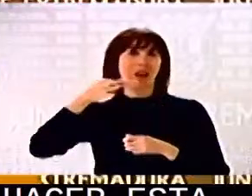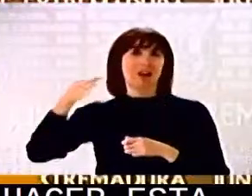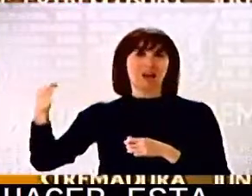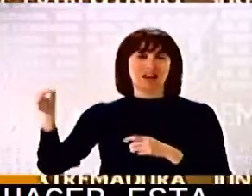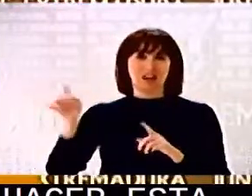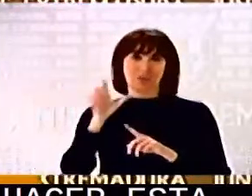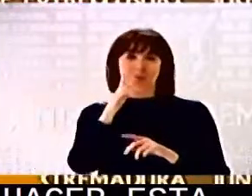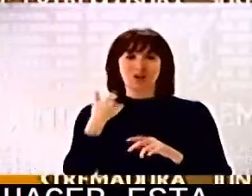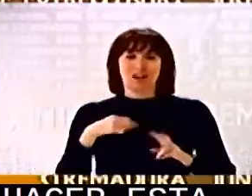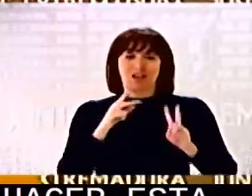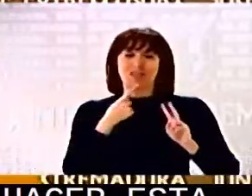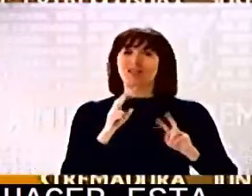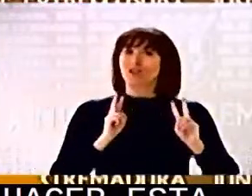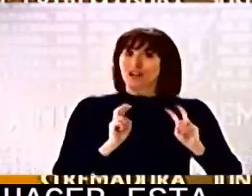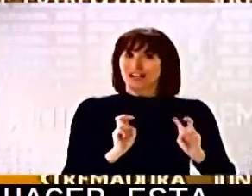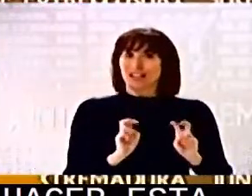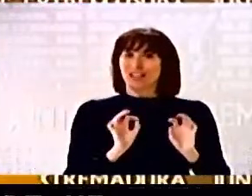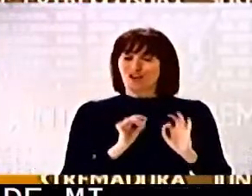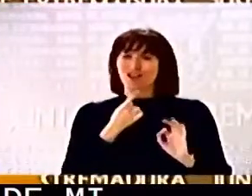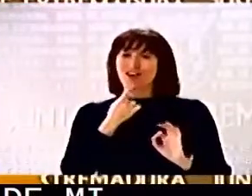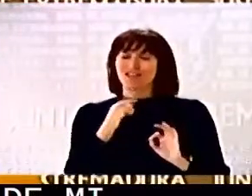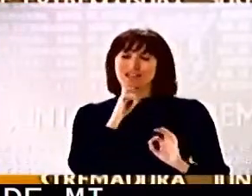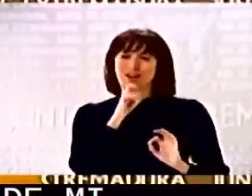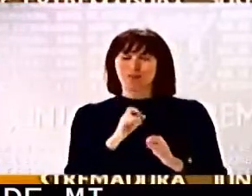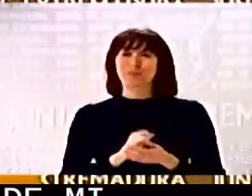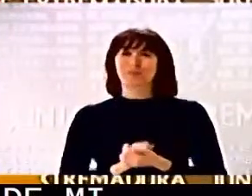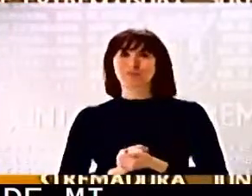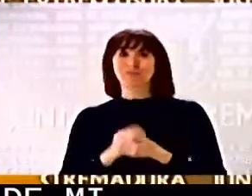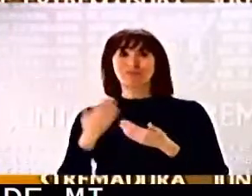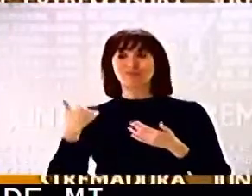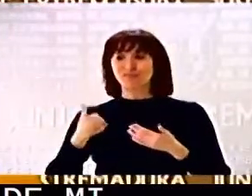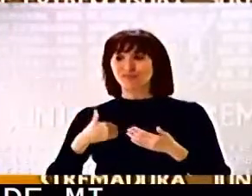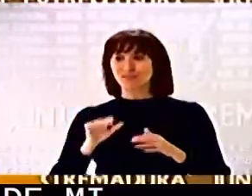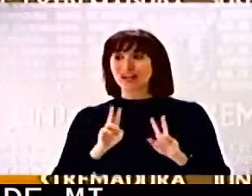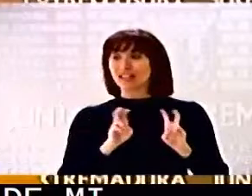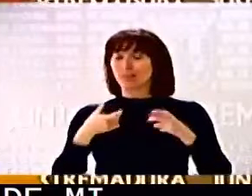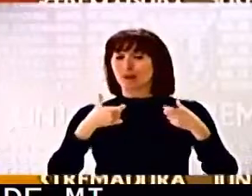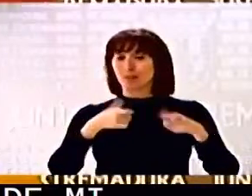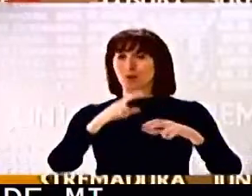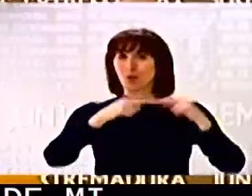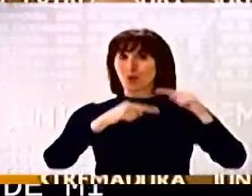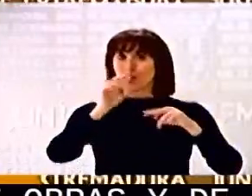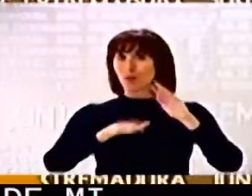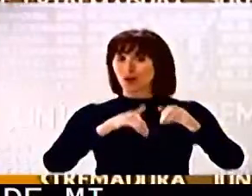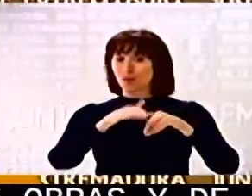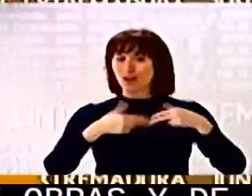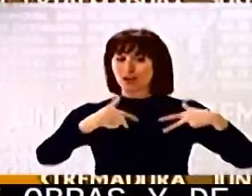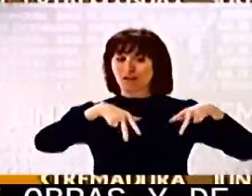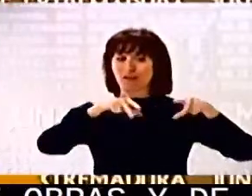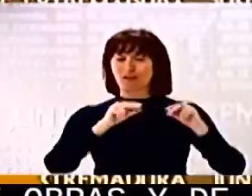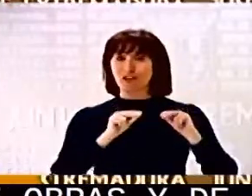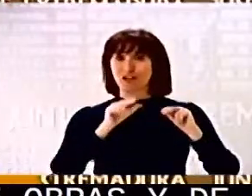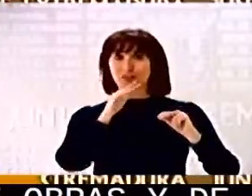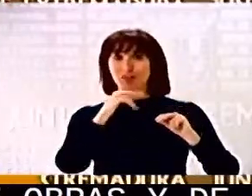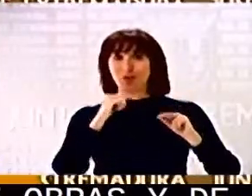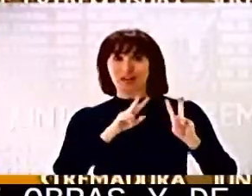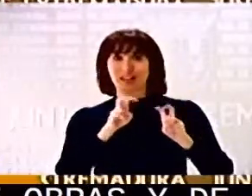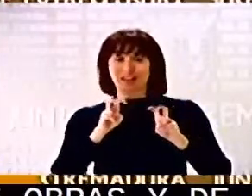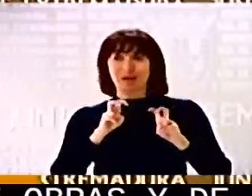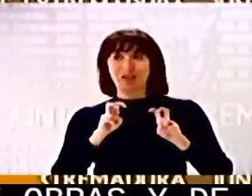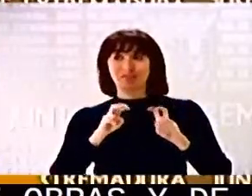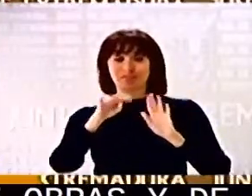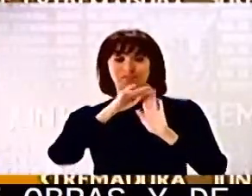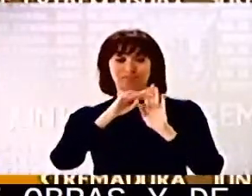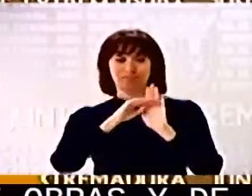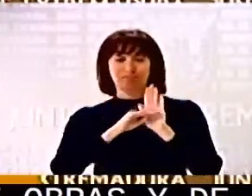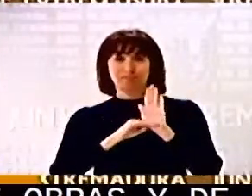al inicio de mi intervención. Finalizado el apartado de obras y de convocatorias, que es como estructuraba